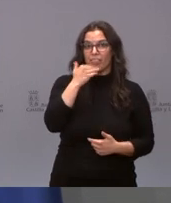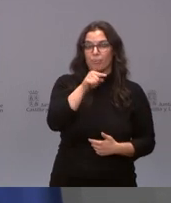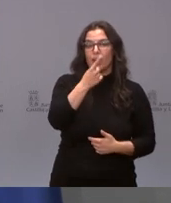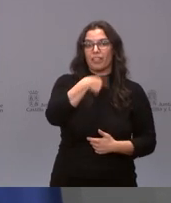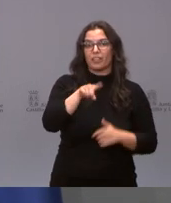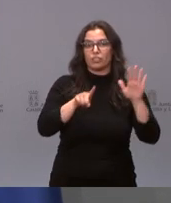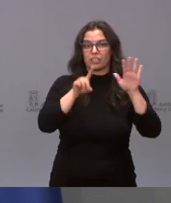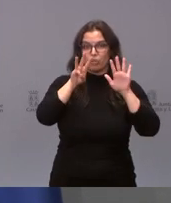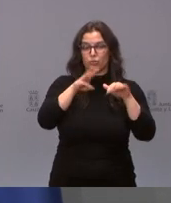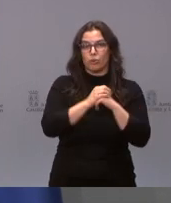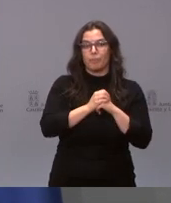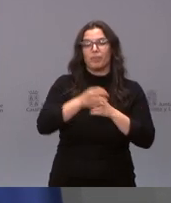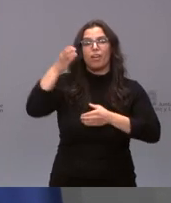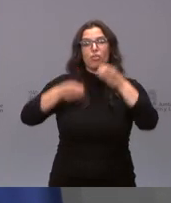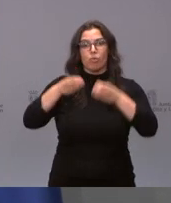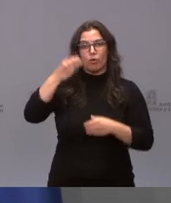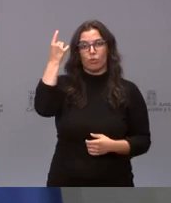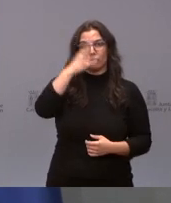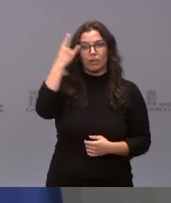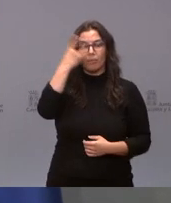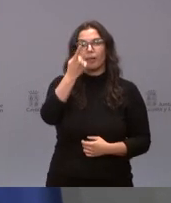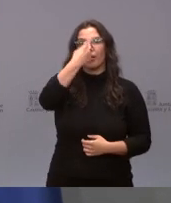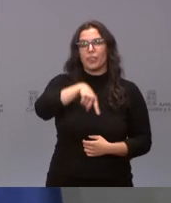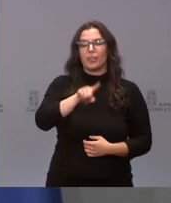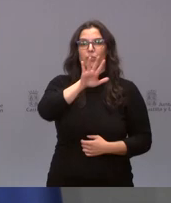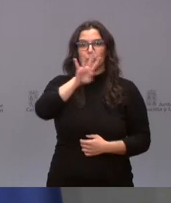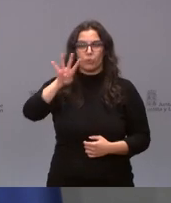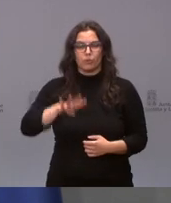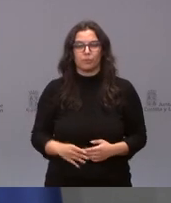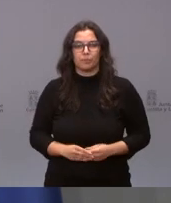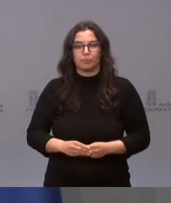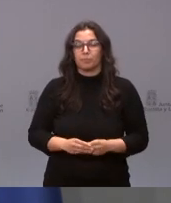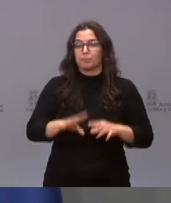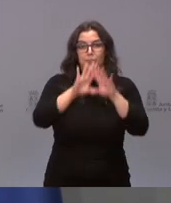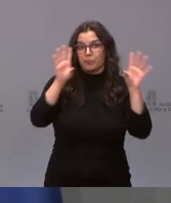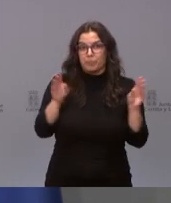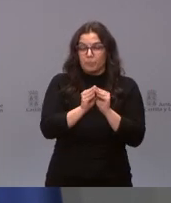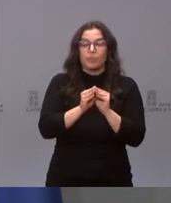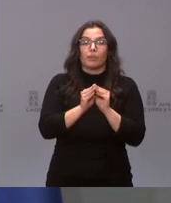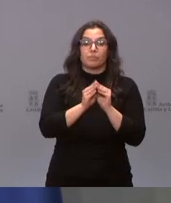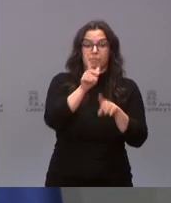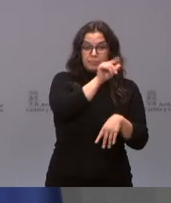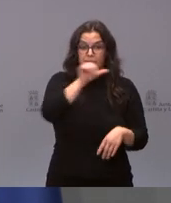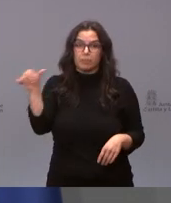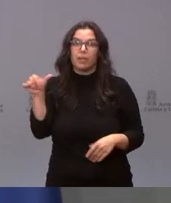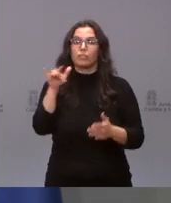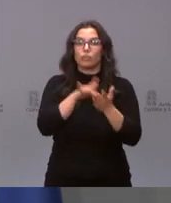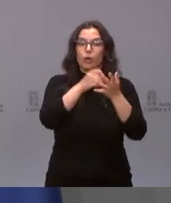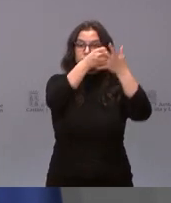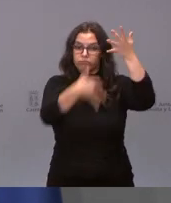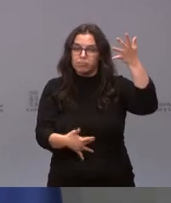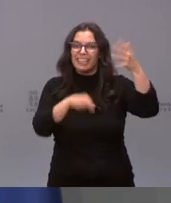168 y ciudad rodrigo en salamanca 154 en definitiva esta semana habrá 33